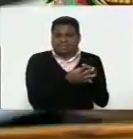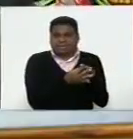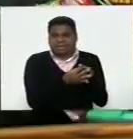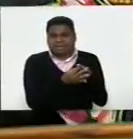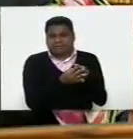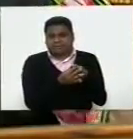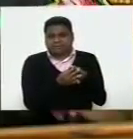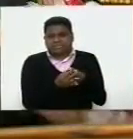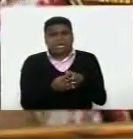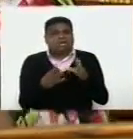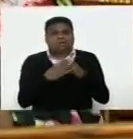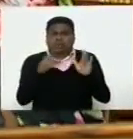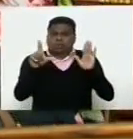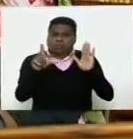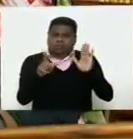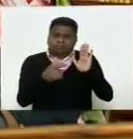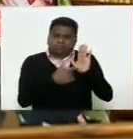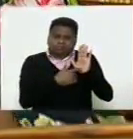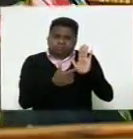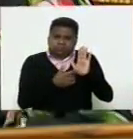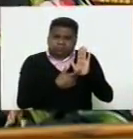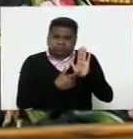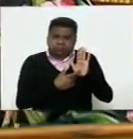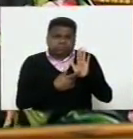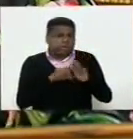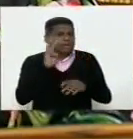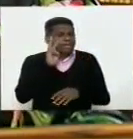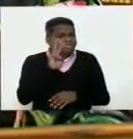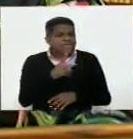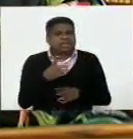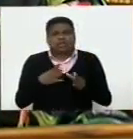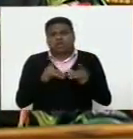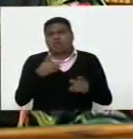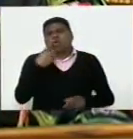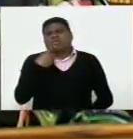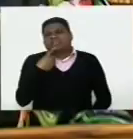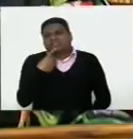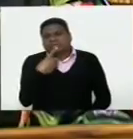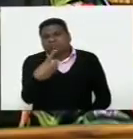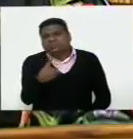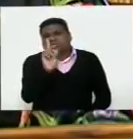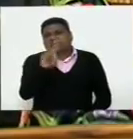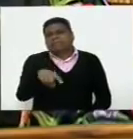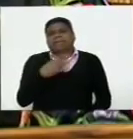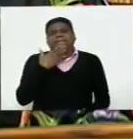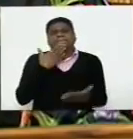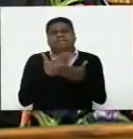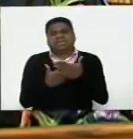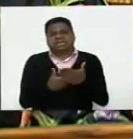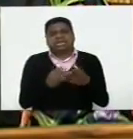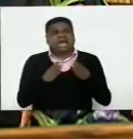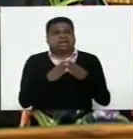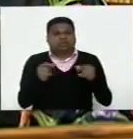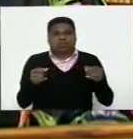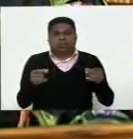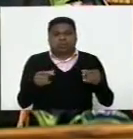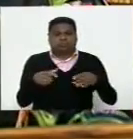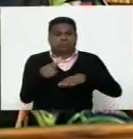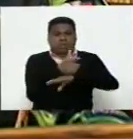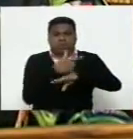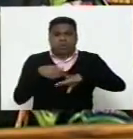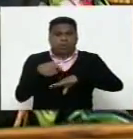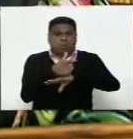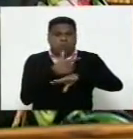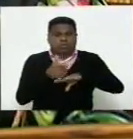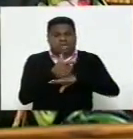están legitimados para interponer denuncias y solicitudes ante las autoridades competentes,